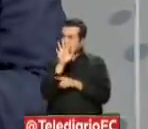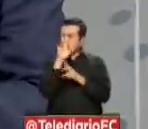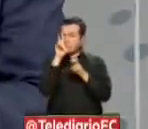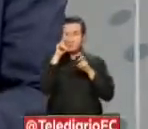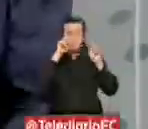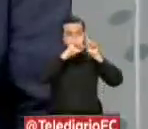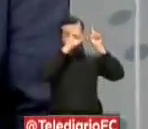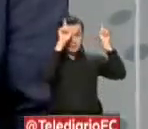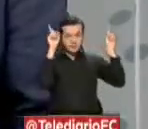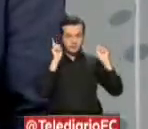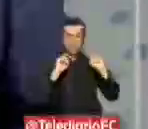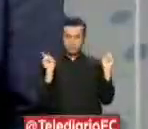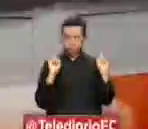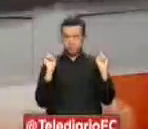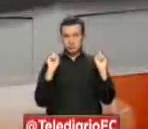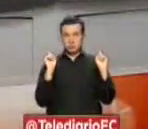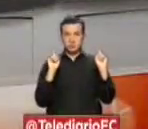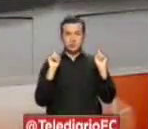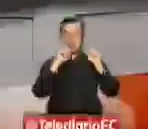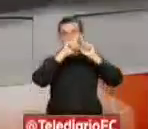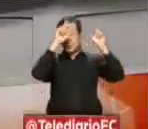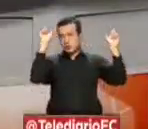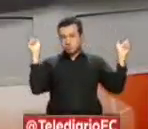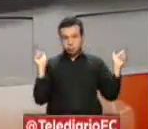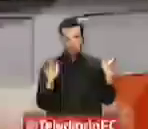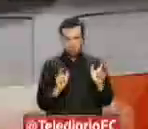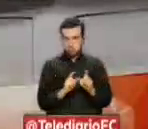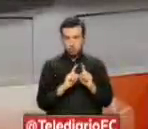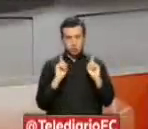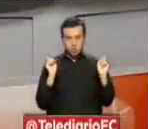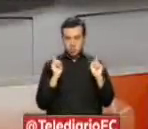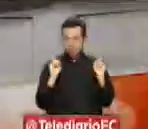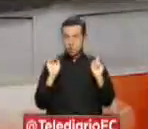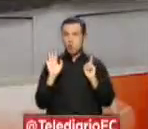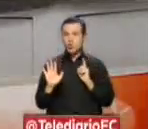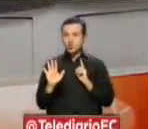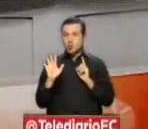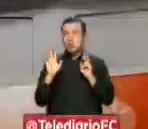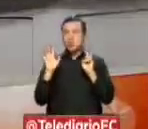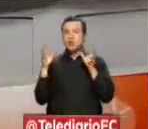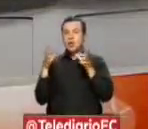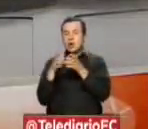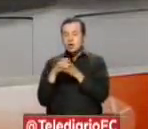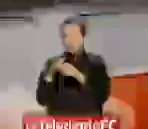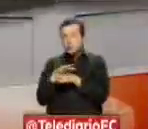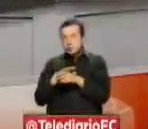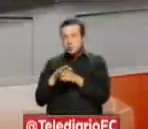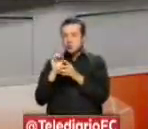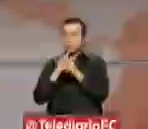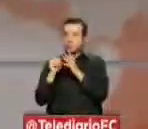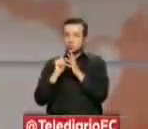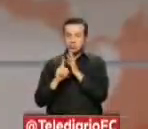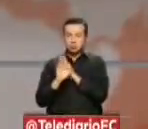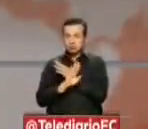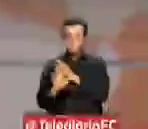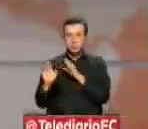de las empresas. No son ni micro, ni medianas, ni pequeñas empresas. Efectivamente. Son formas asociativas diferentes. Así es. Las organizaciones de la